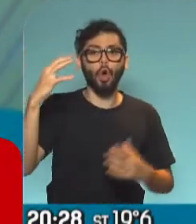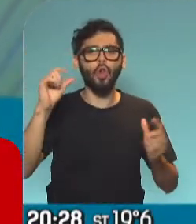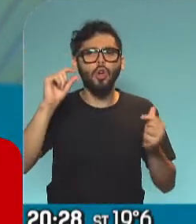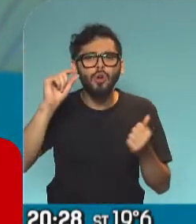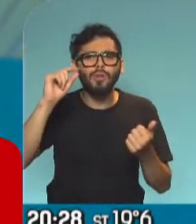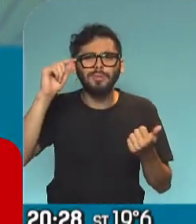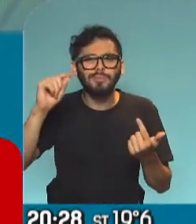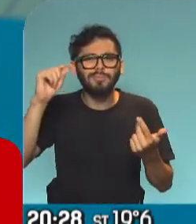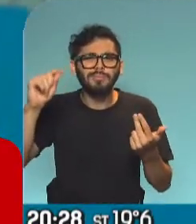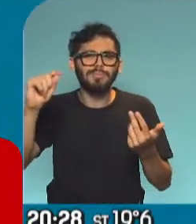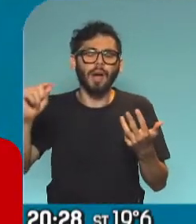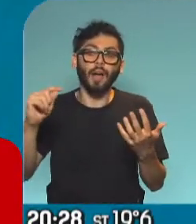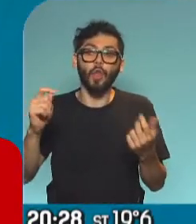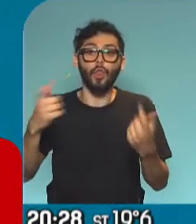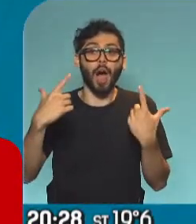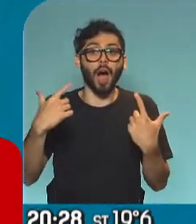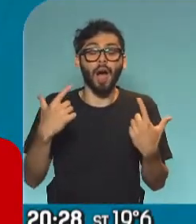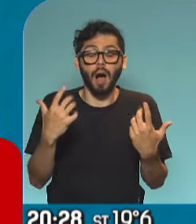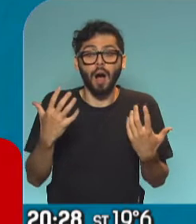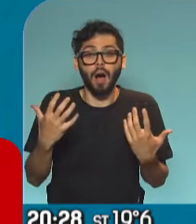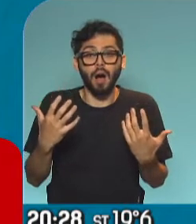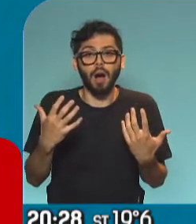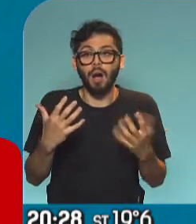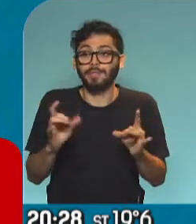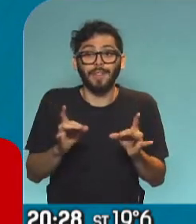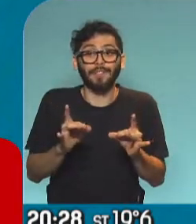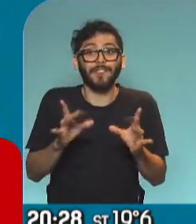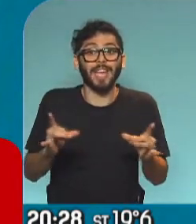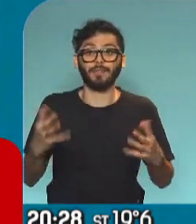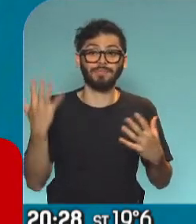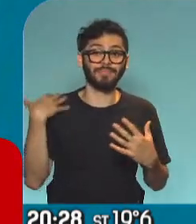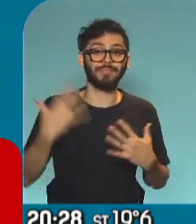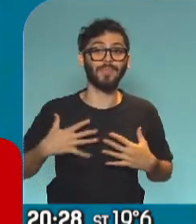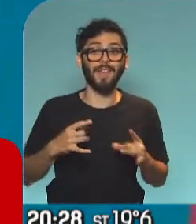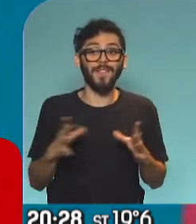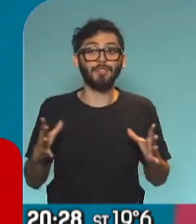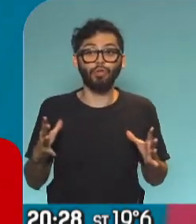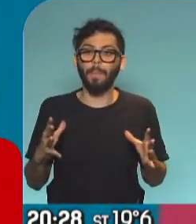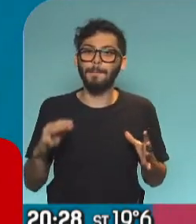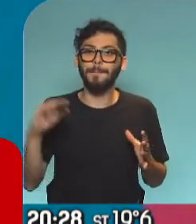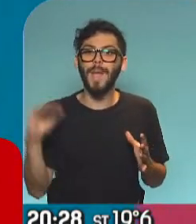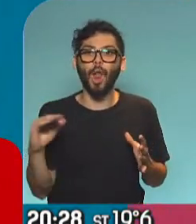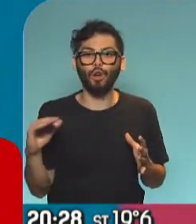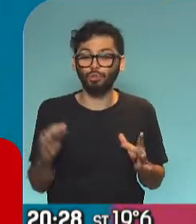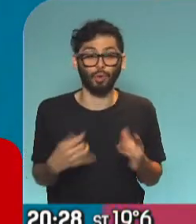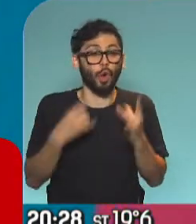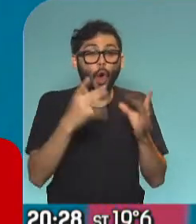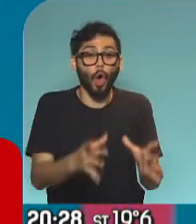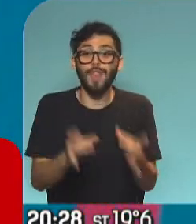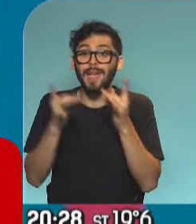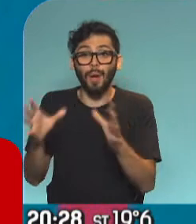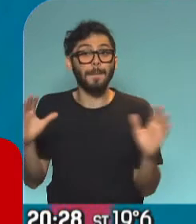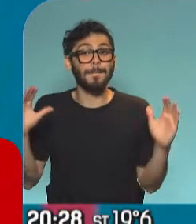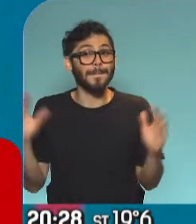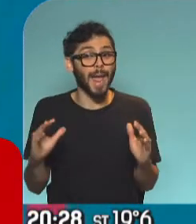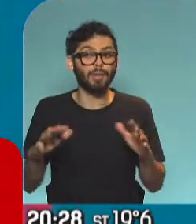esas cosas influyen en que las infecciones respiratorias sean menos, el contagio sea menor y la